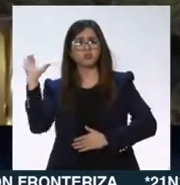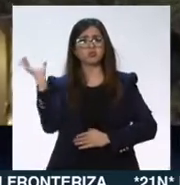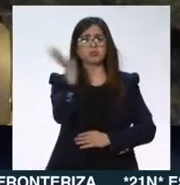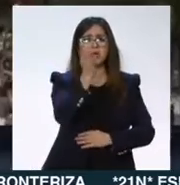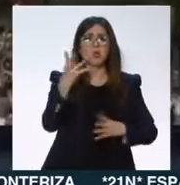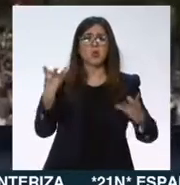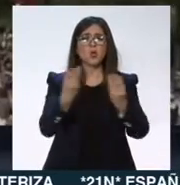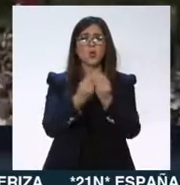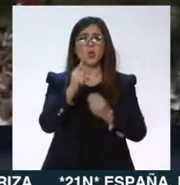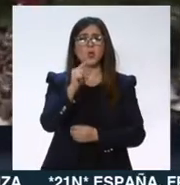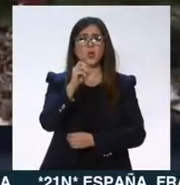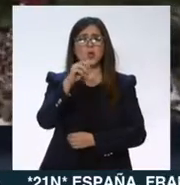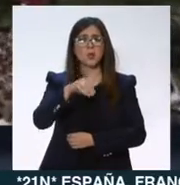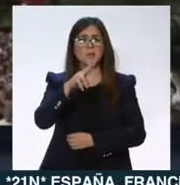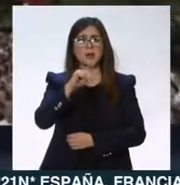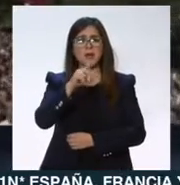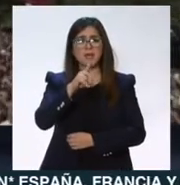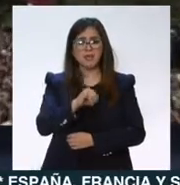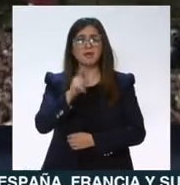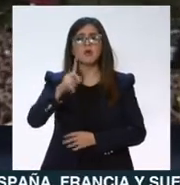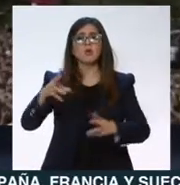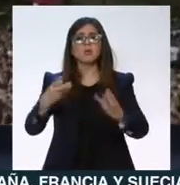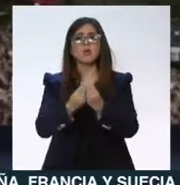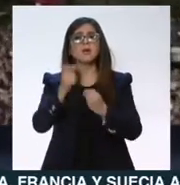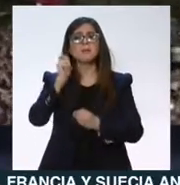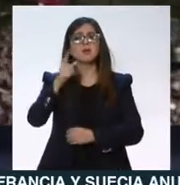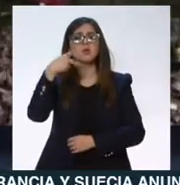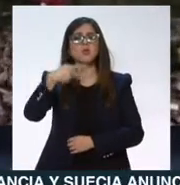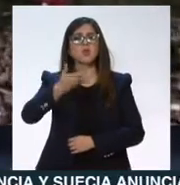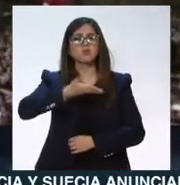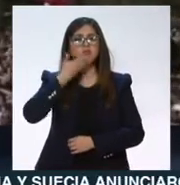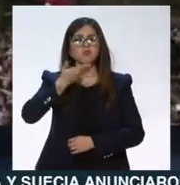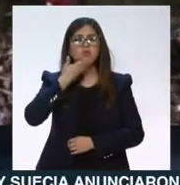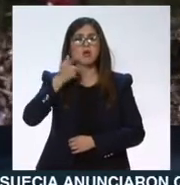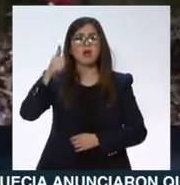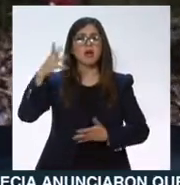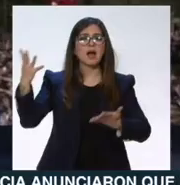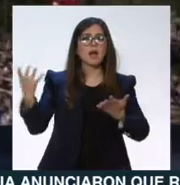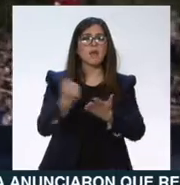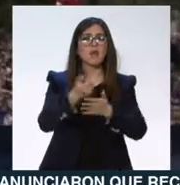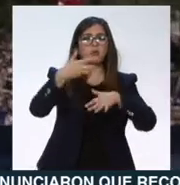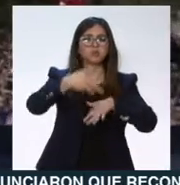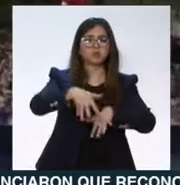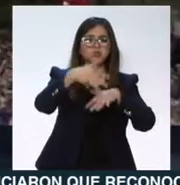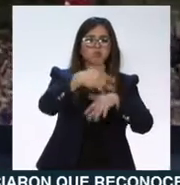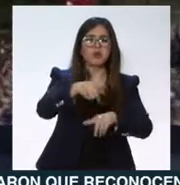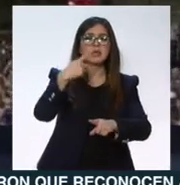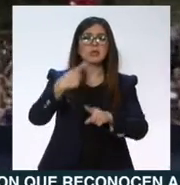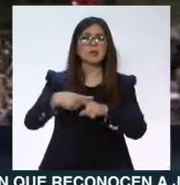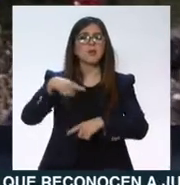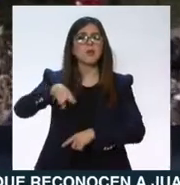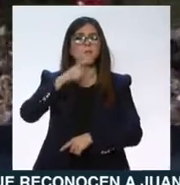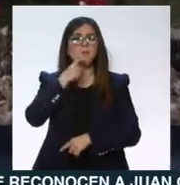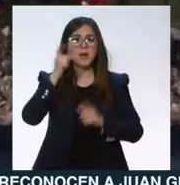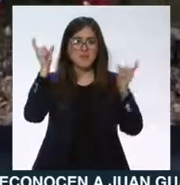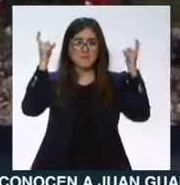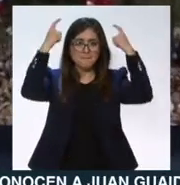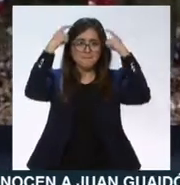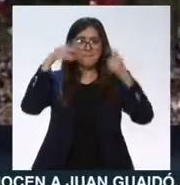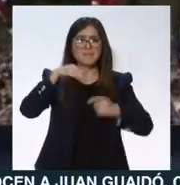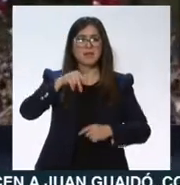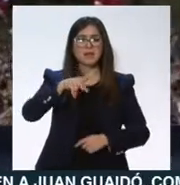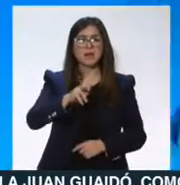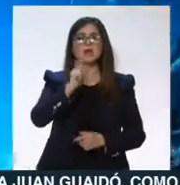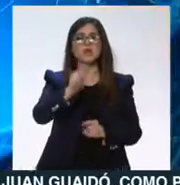acompañado de Tom Brady, donde participaron en el ya tradicional desfile de campeones junto a una botarga de Mickey Mouse, la mascota insignia de